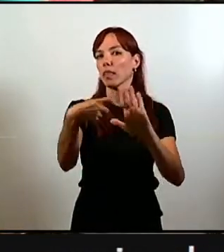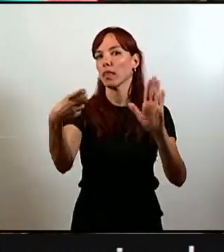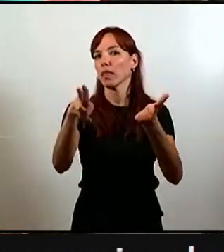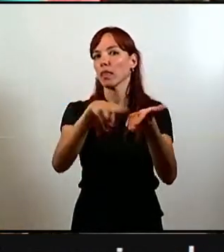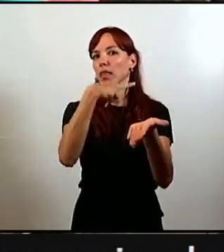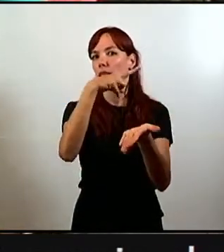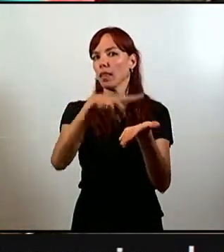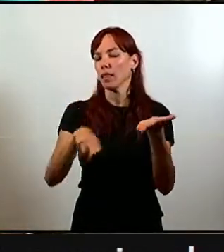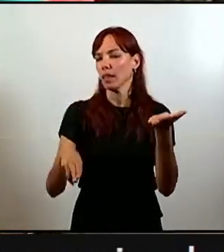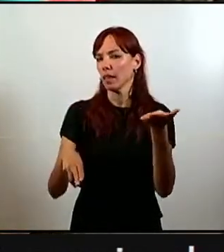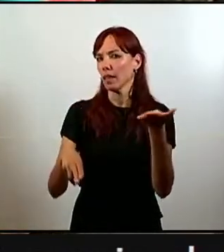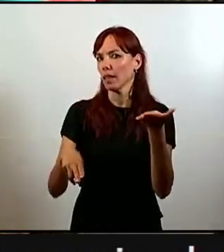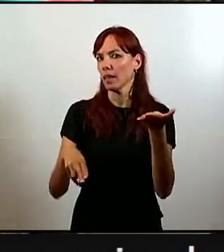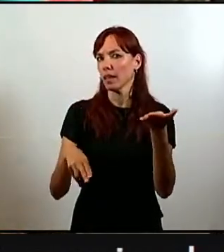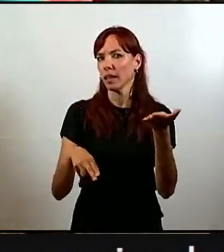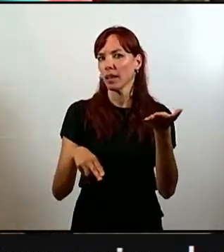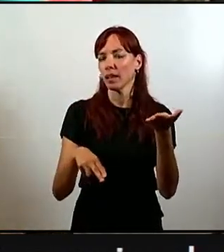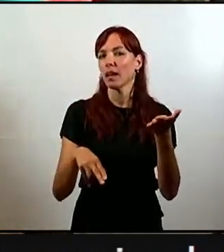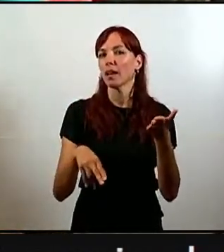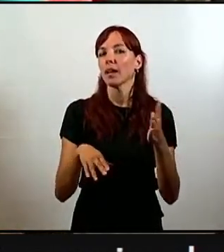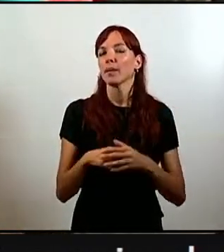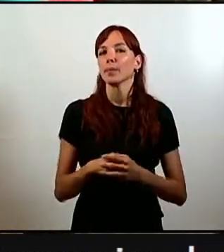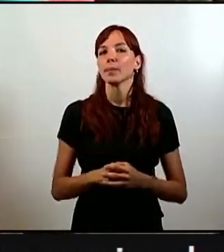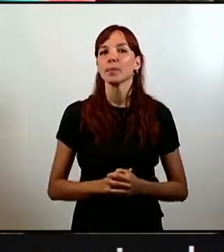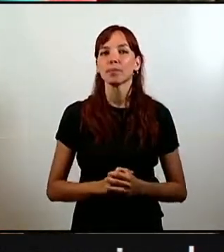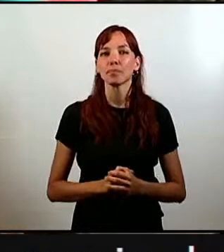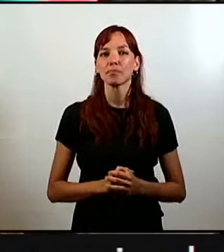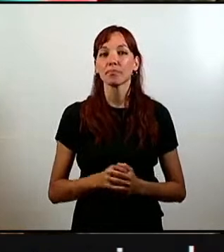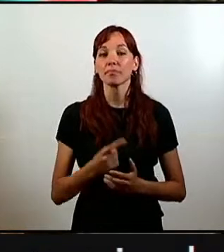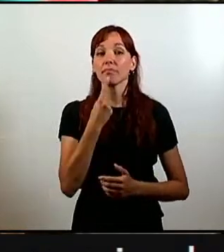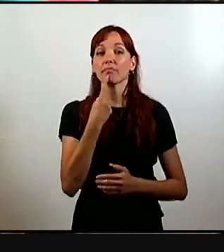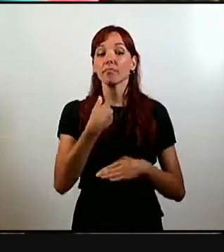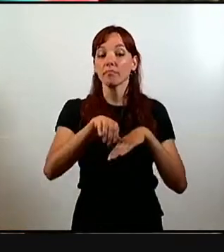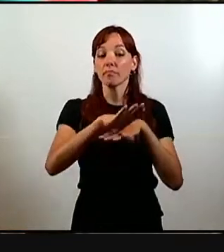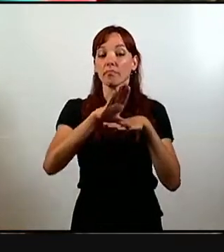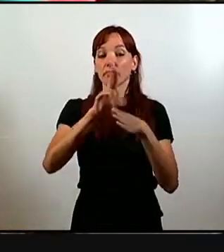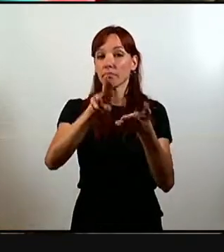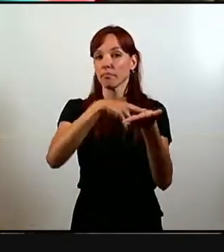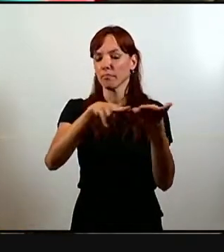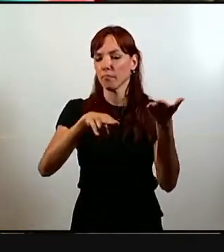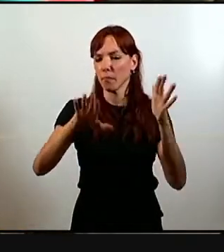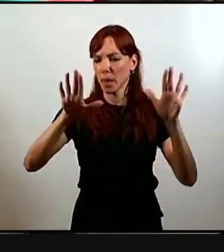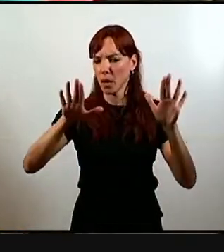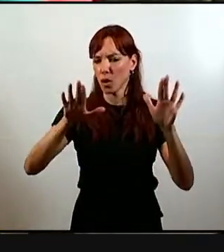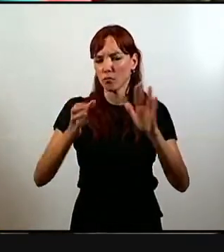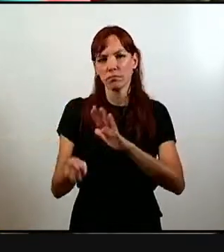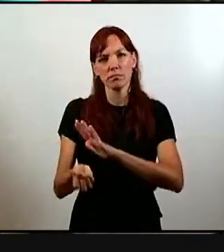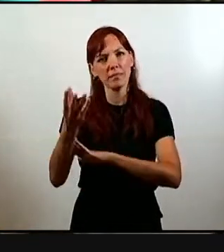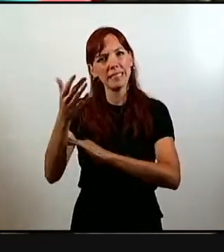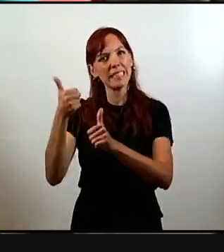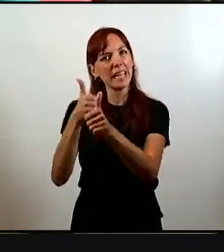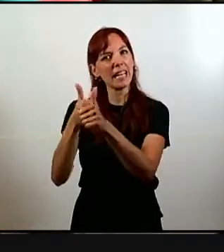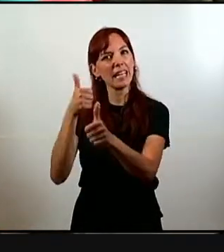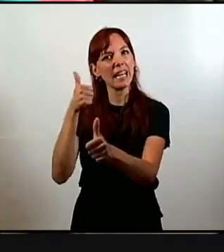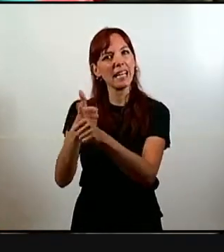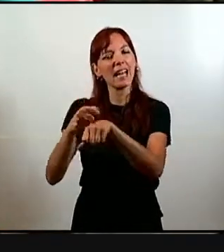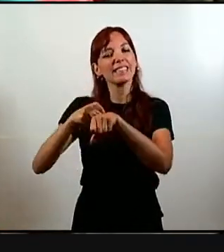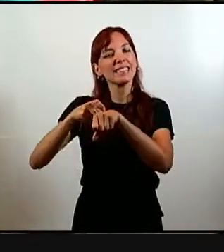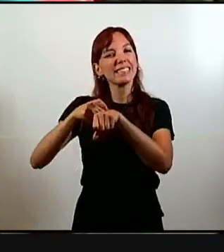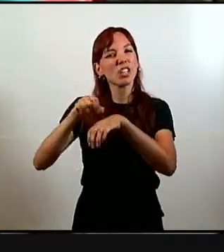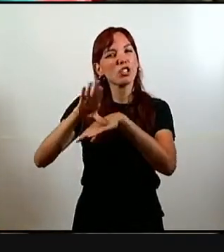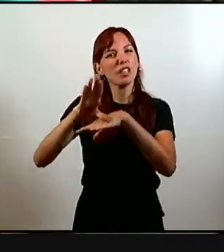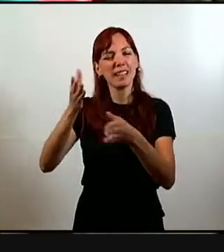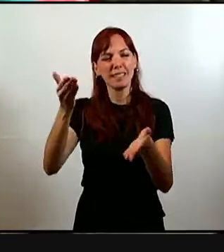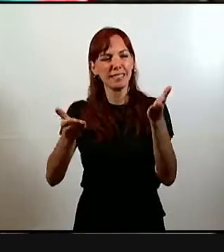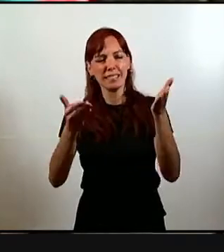Sin embargo, después... Que lo mandáis vosotros. Se eliminó la Consejería. Sin embargo, se crea una secretaría con rango de consejero. Sí. No se